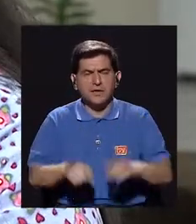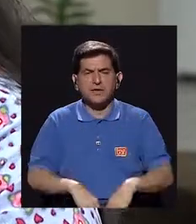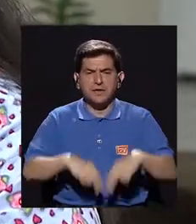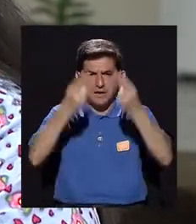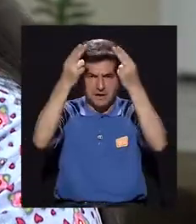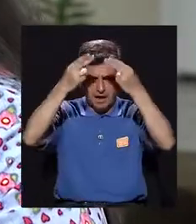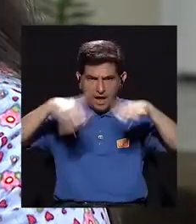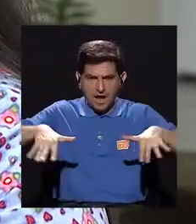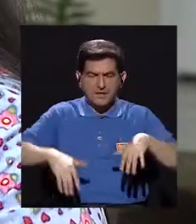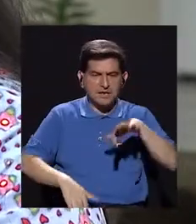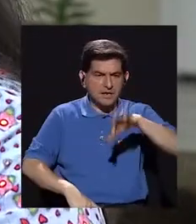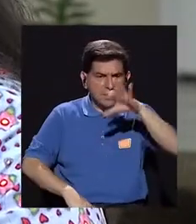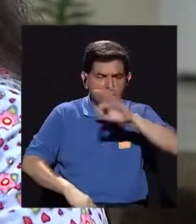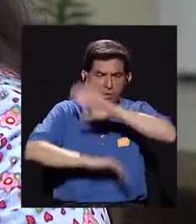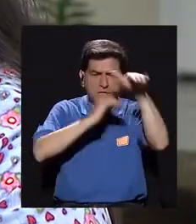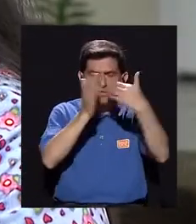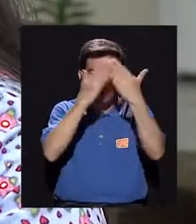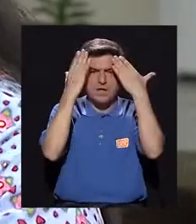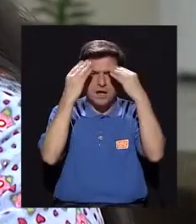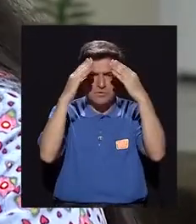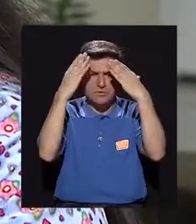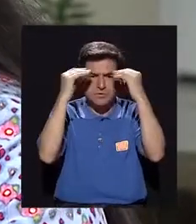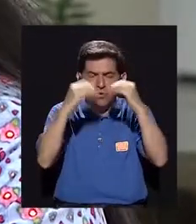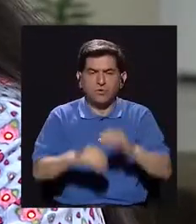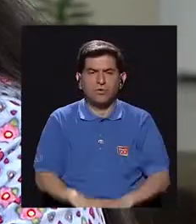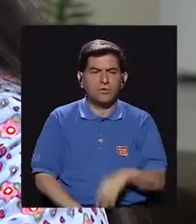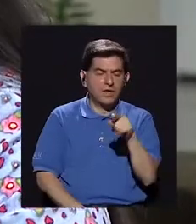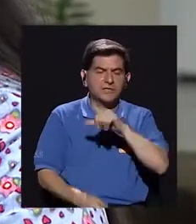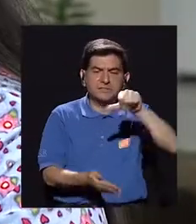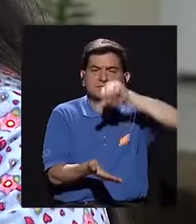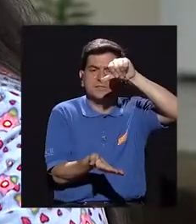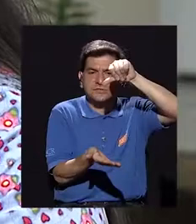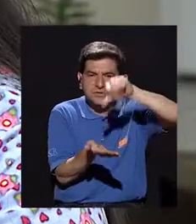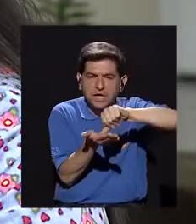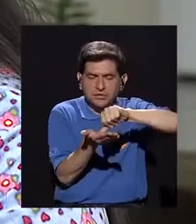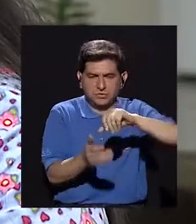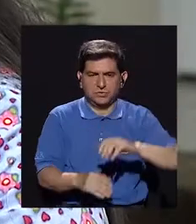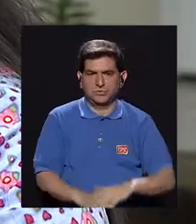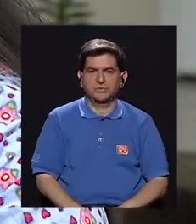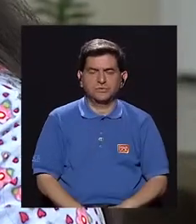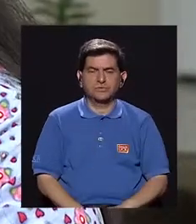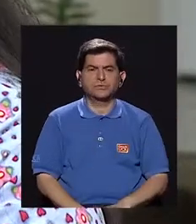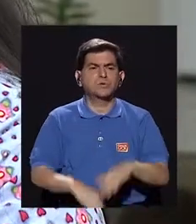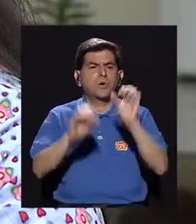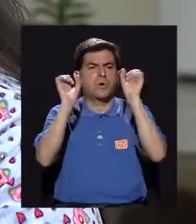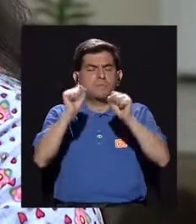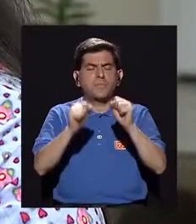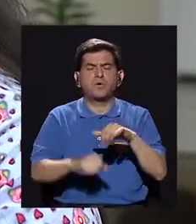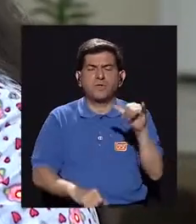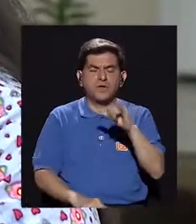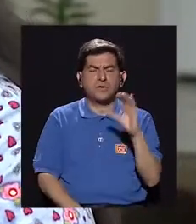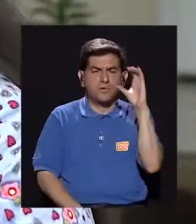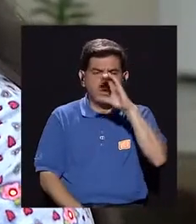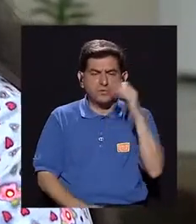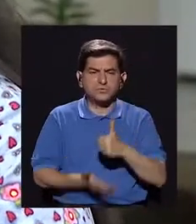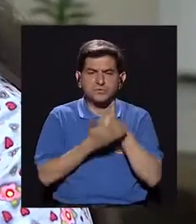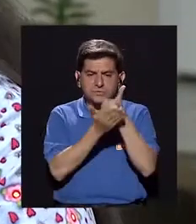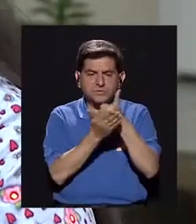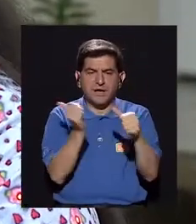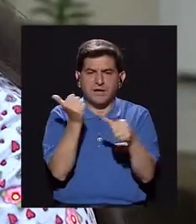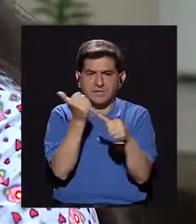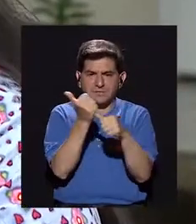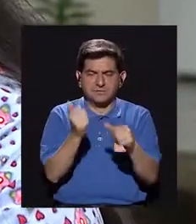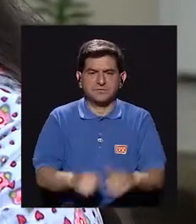la página web, están ahí toda la información de cuáles son estos centros, ¿verdad? Uh-huh. En donde puedan brindar y buscar ayuda